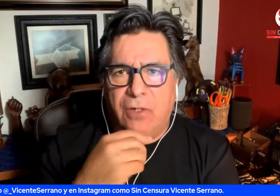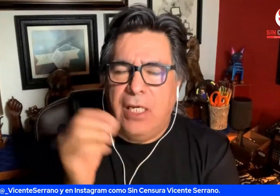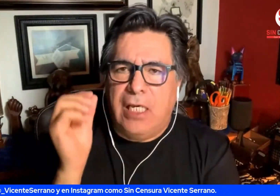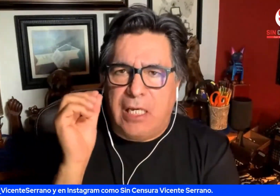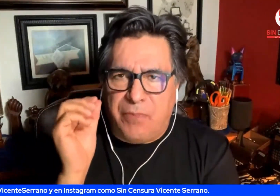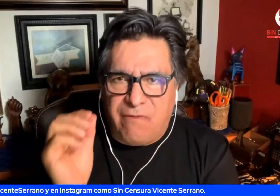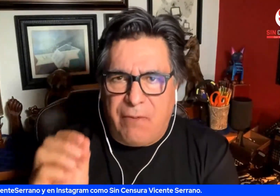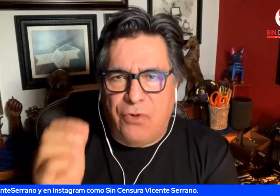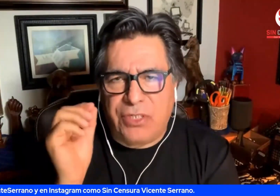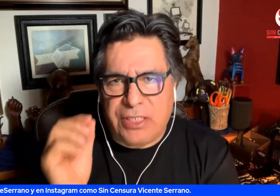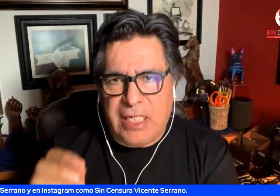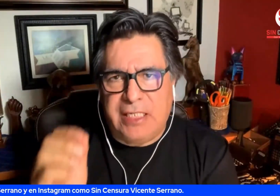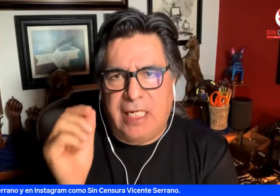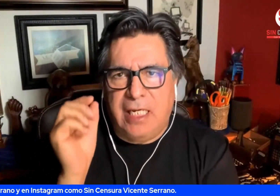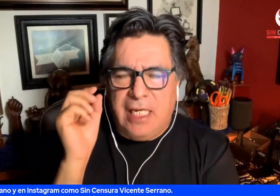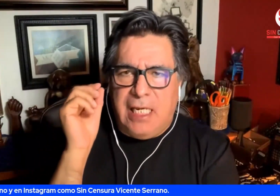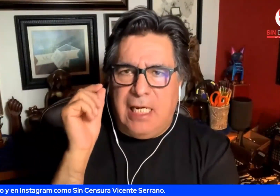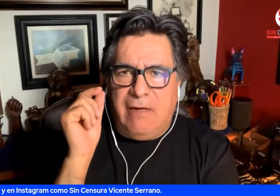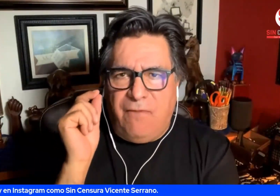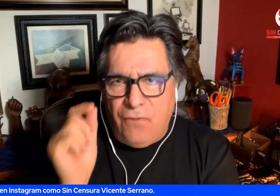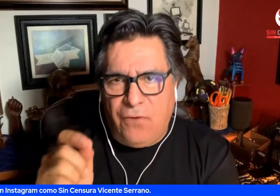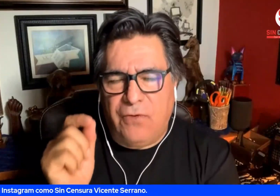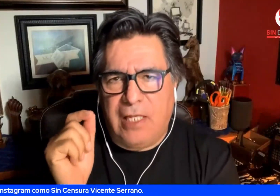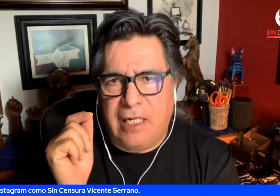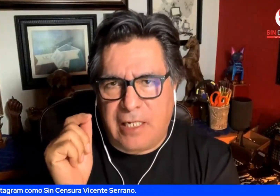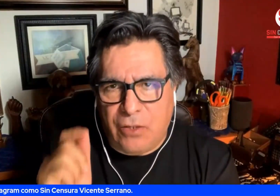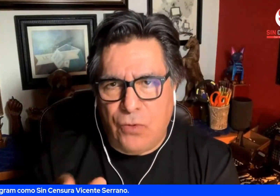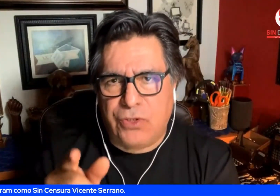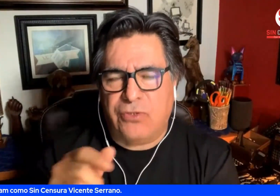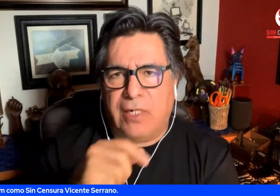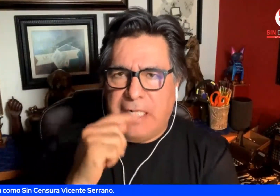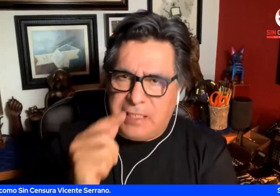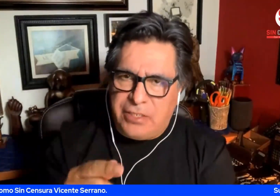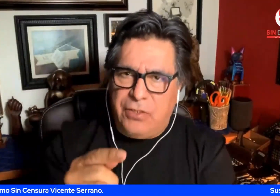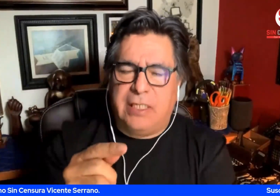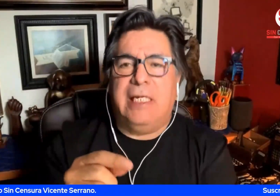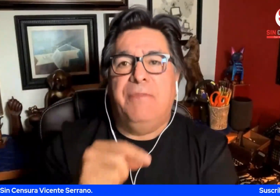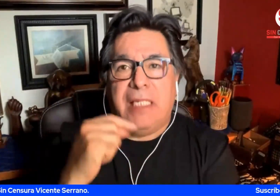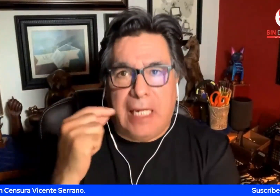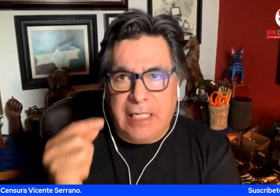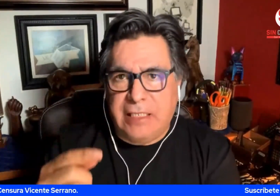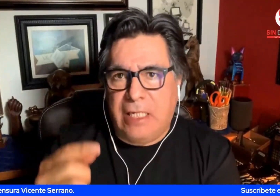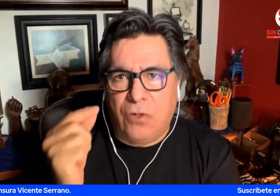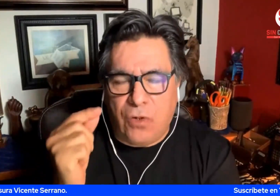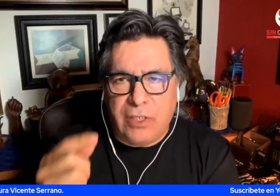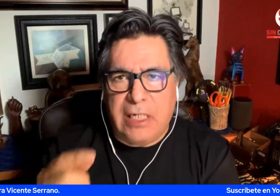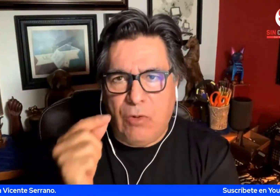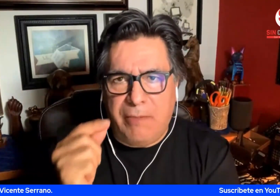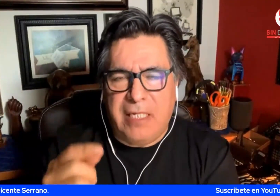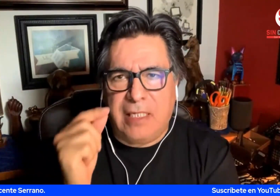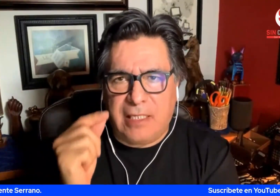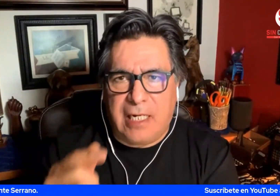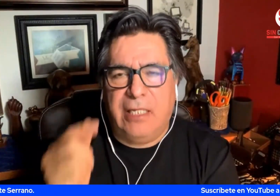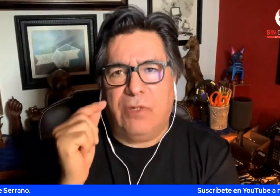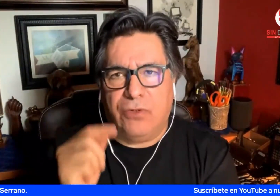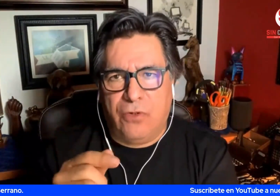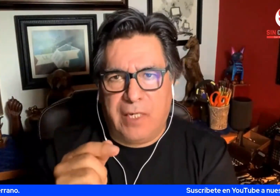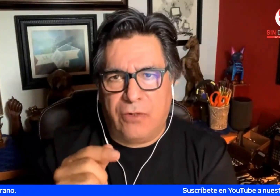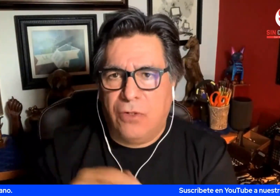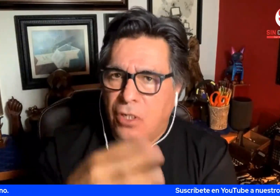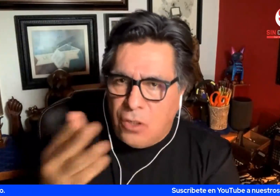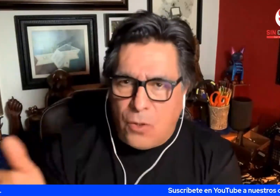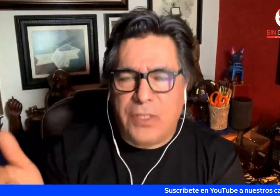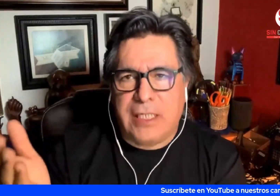en México que por favor cese el flujo de recursos, organizaciones que han estado continuamente atacando a